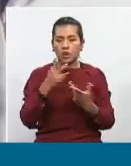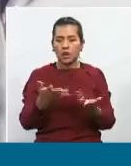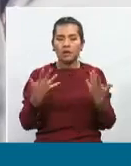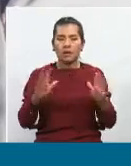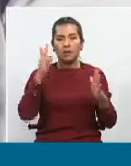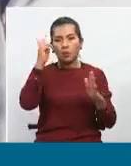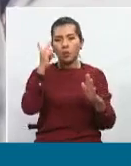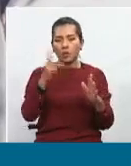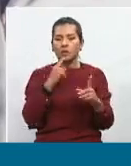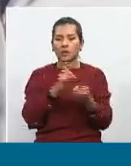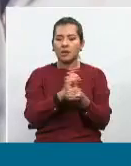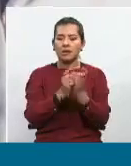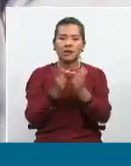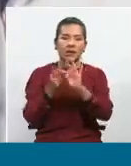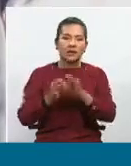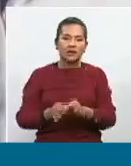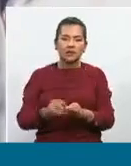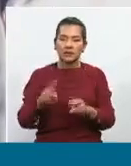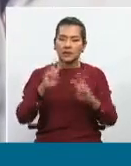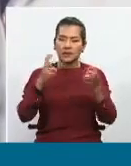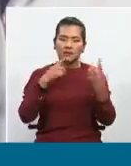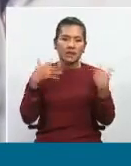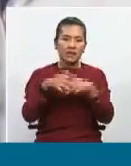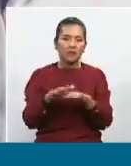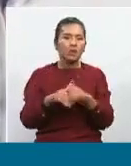de reparación integral desde el Ministerio de Justicia?